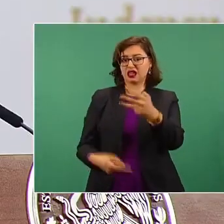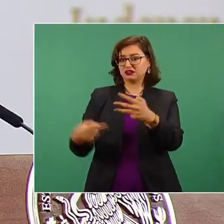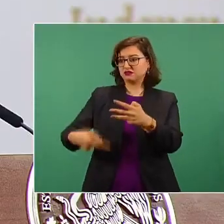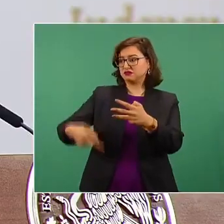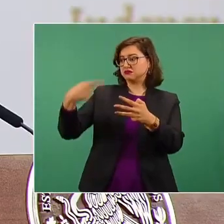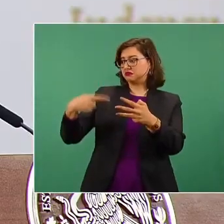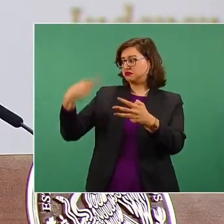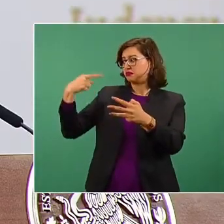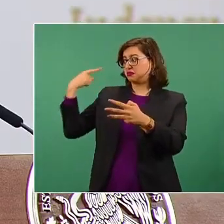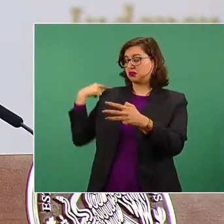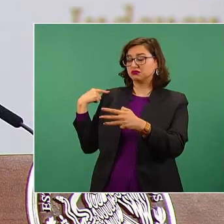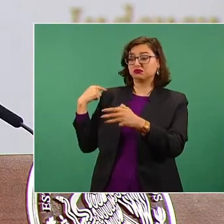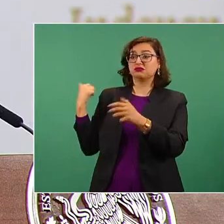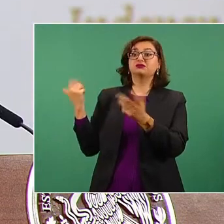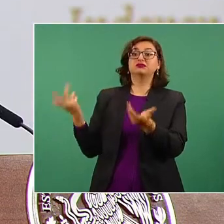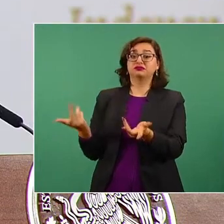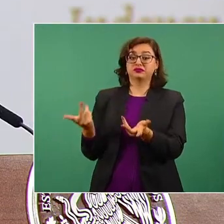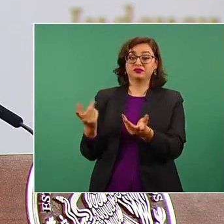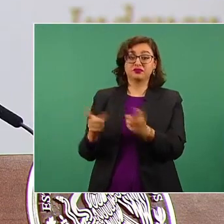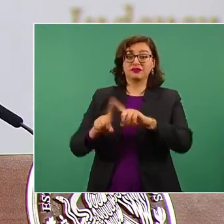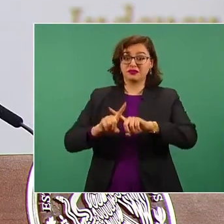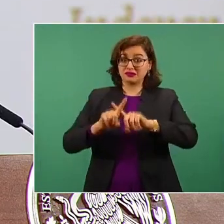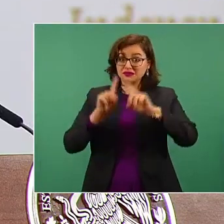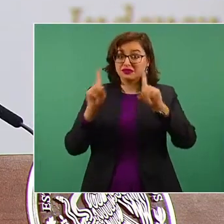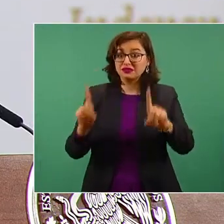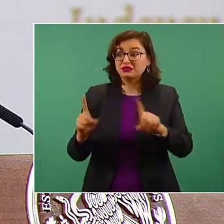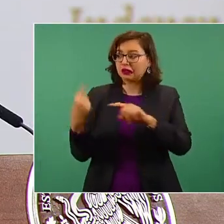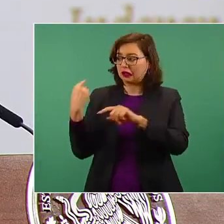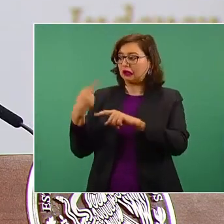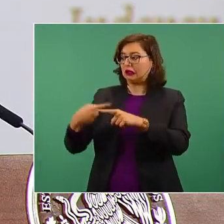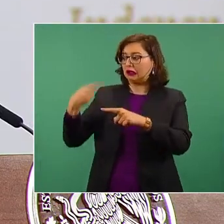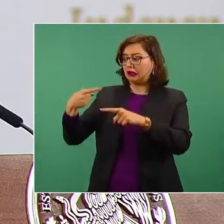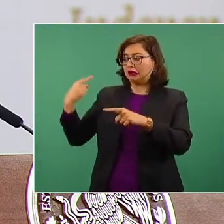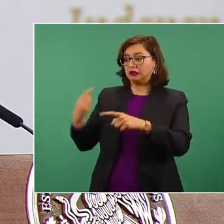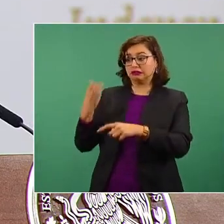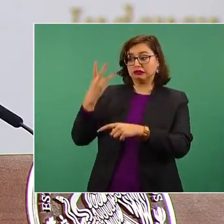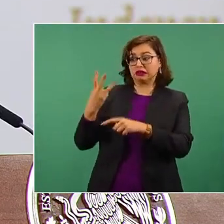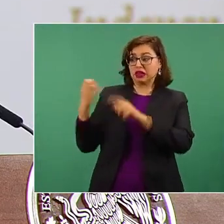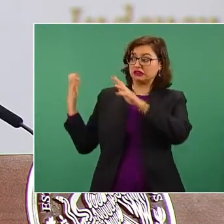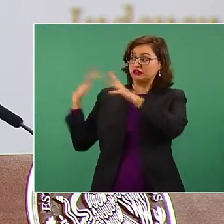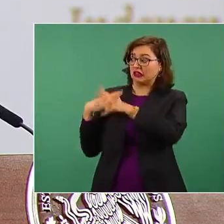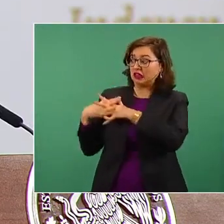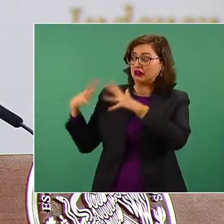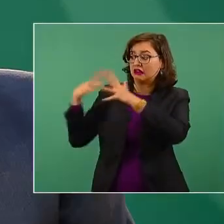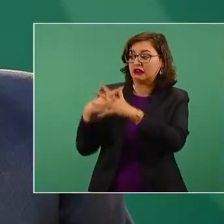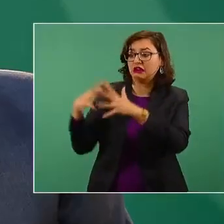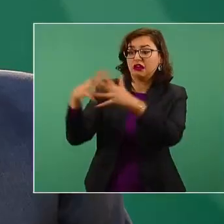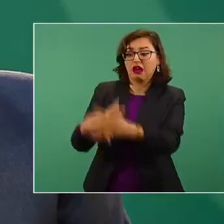Pero pacífico. Eso es lo grandioso de esta transformación.